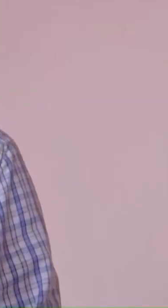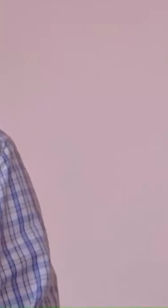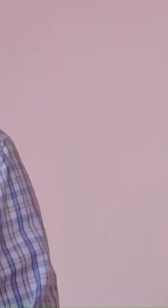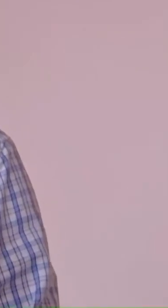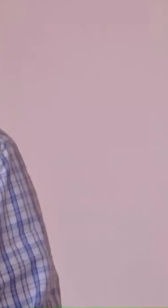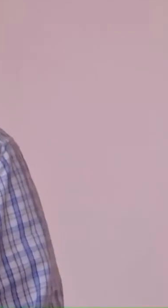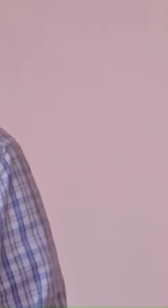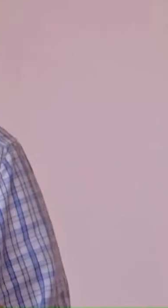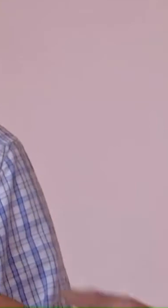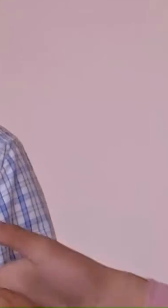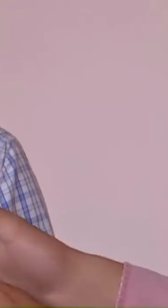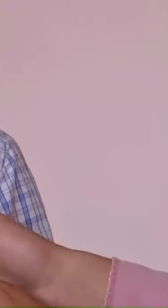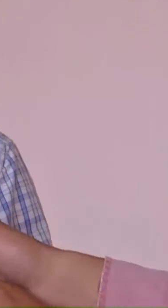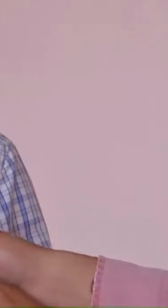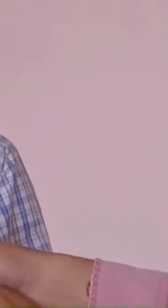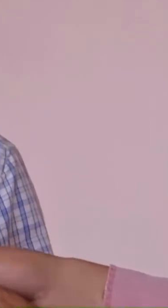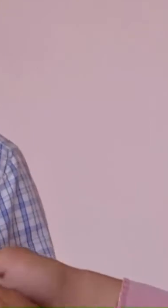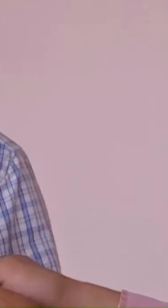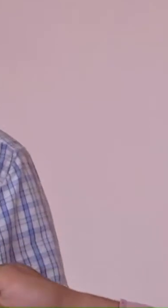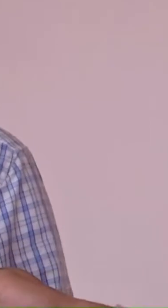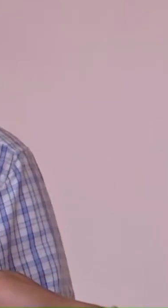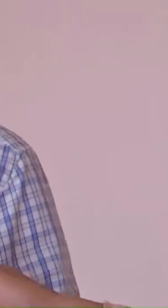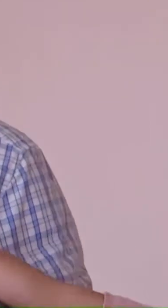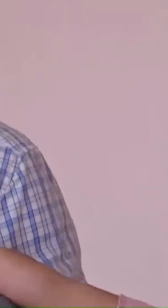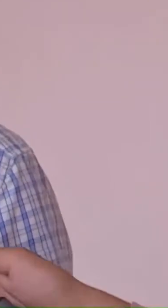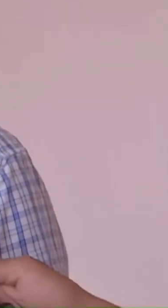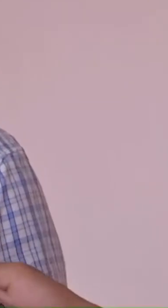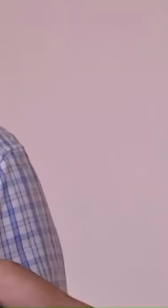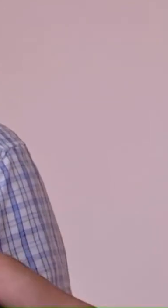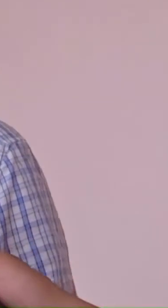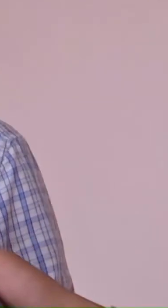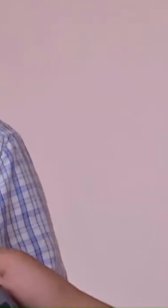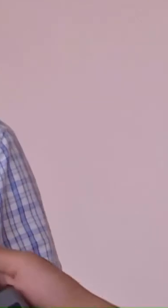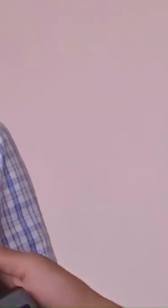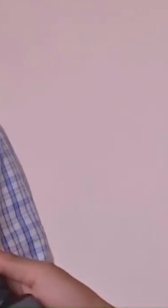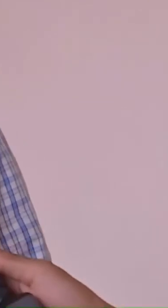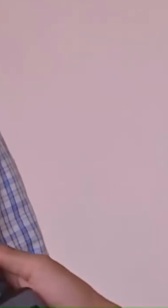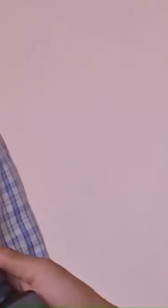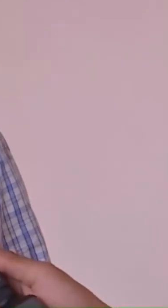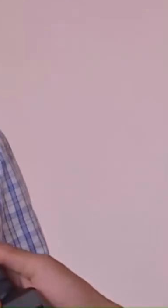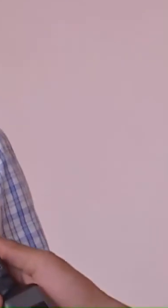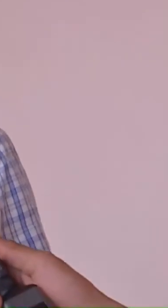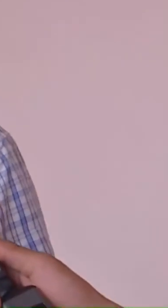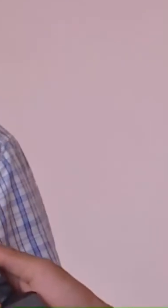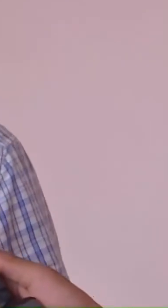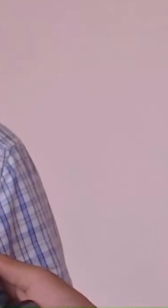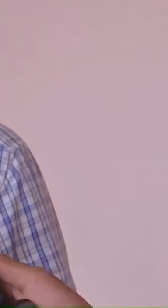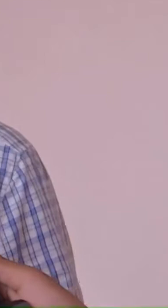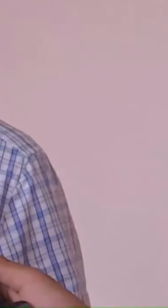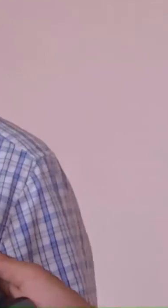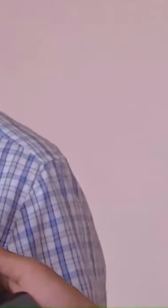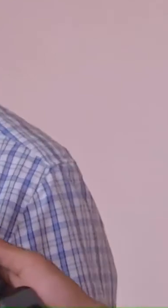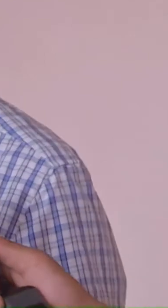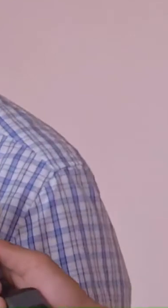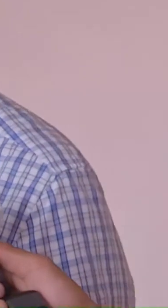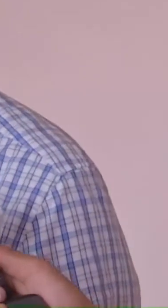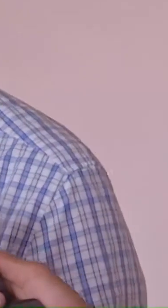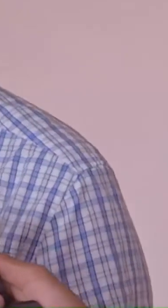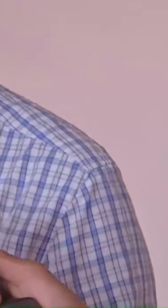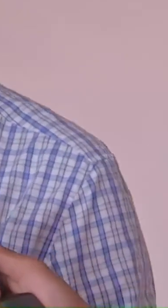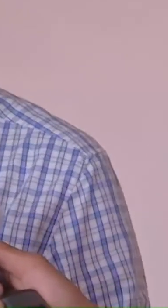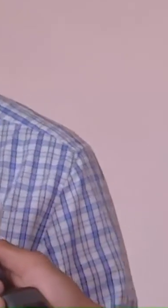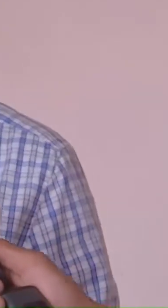un ultra congelador que será entregado en comodato mientras el ministerio de salud termina de hacer el proceso de